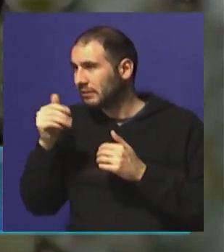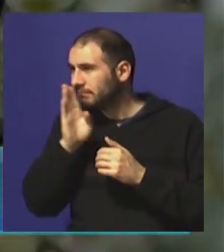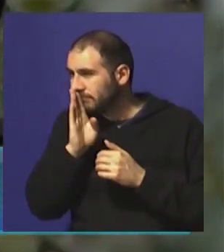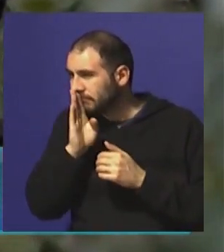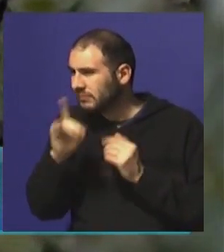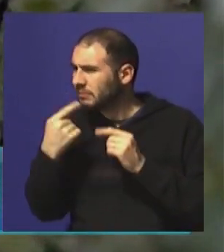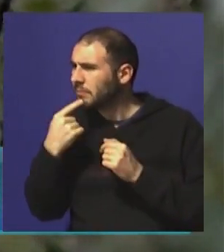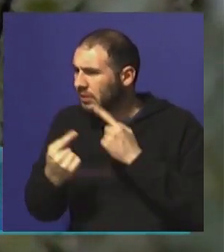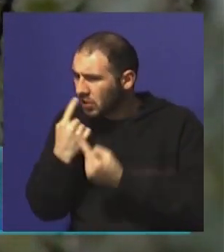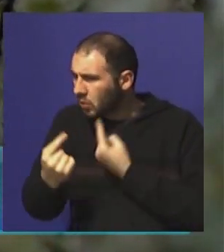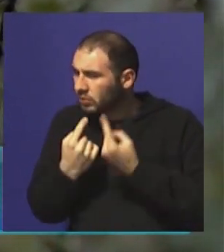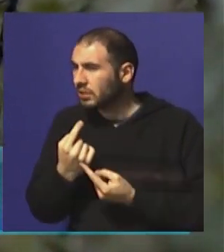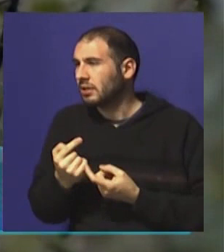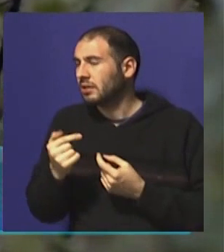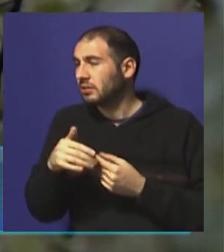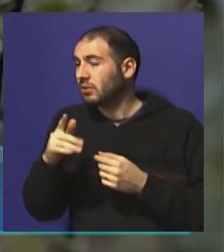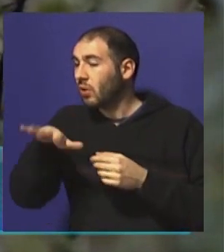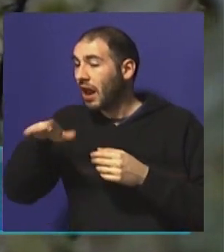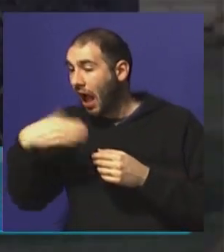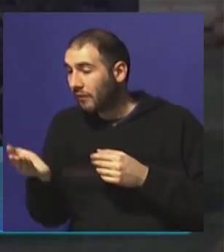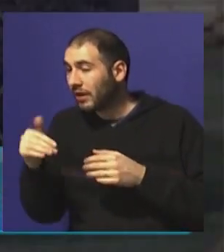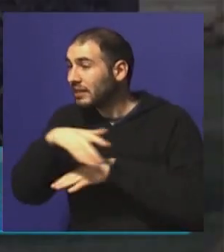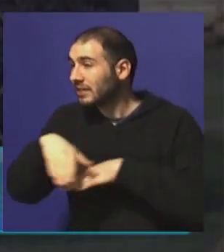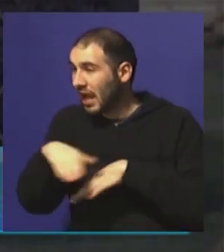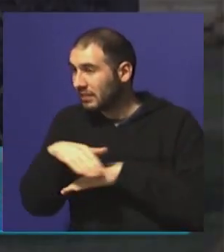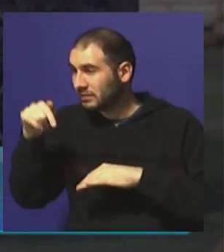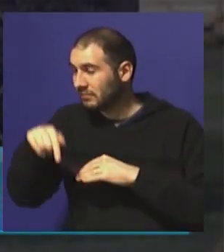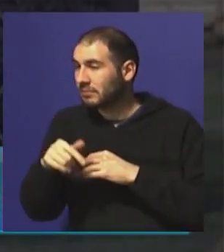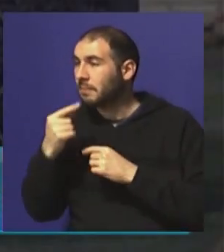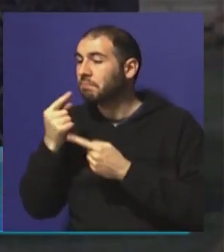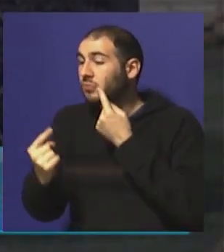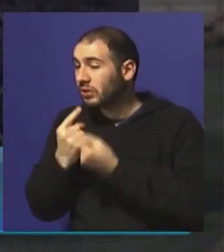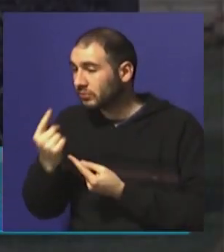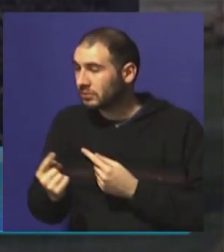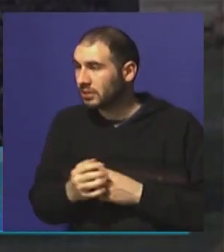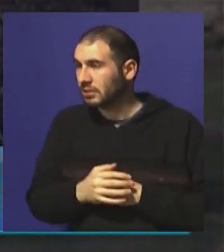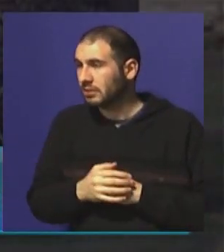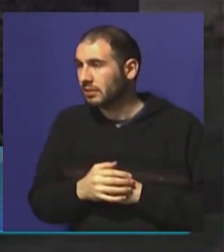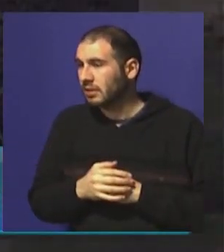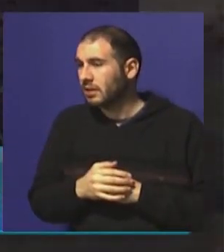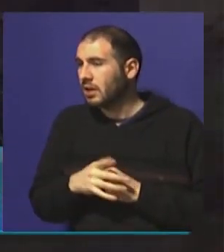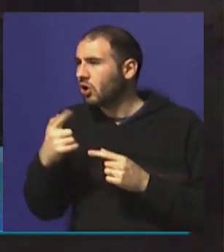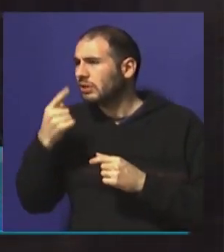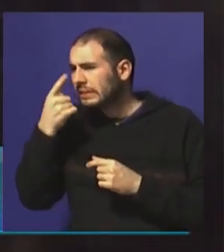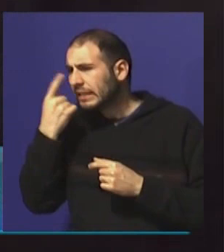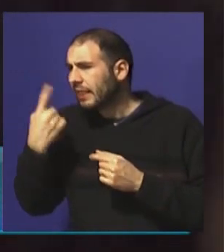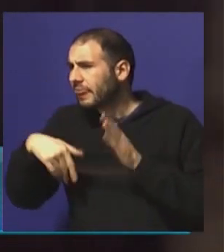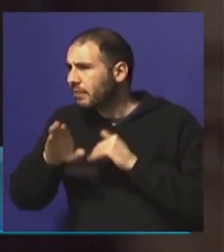después preguntaba mucho, me acompañaba hasta fuera de la sala, hasta la calle, preguntándome, ¿no? ¿Qué era lo que más me interesaba